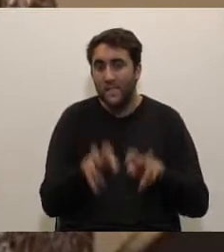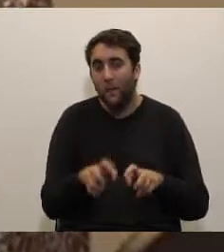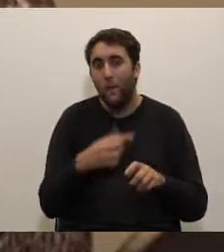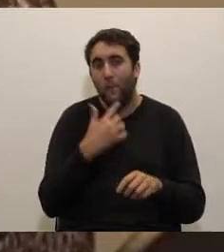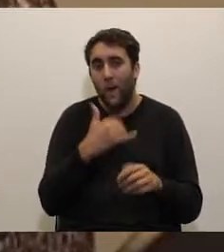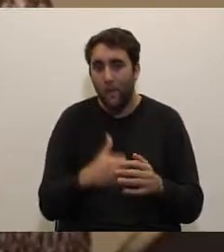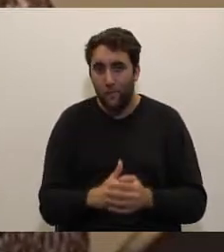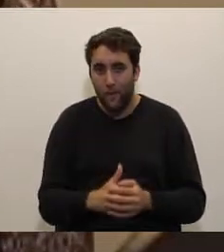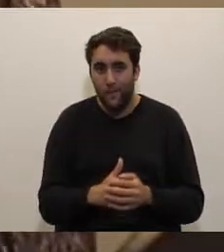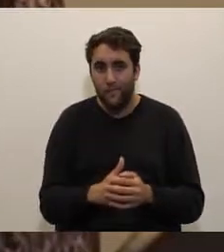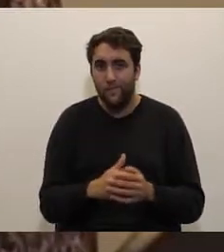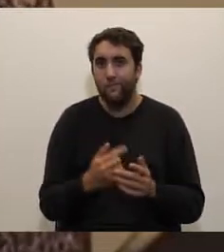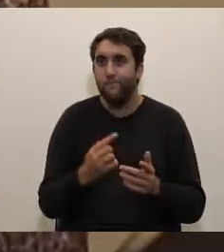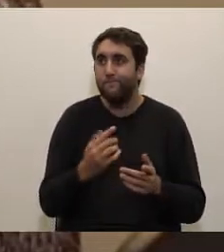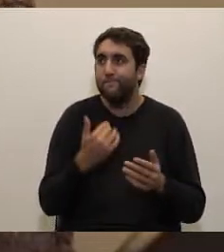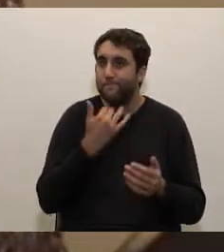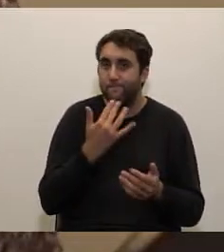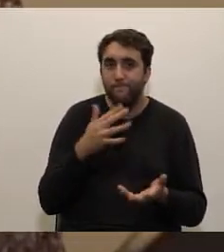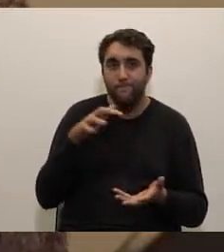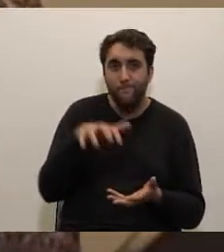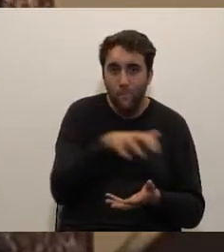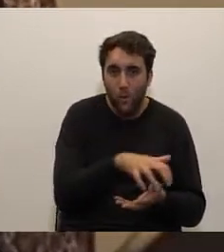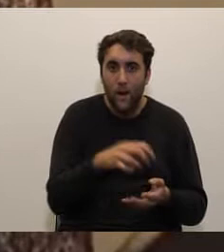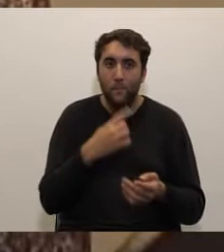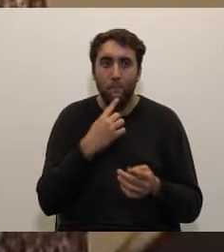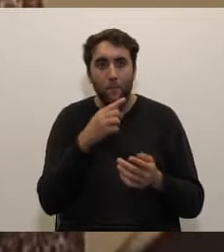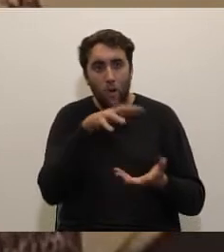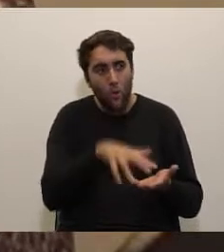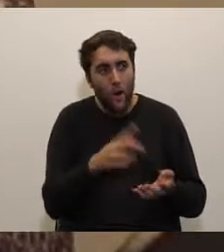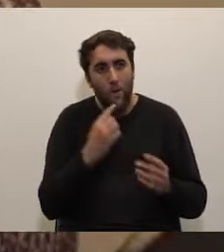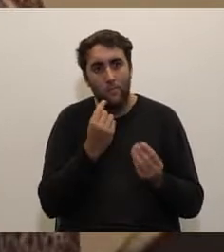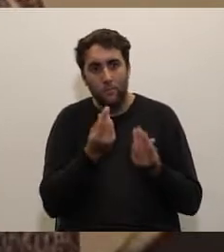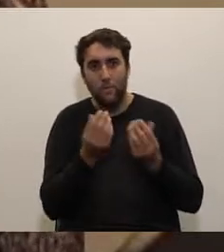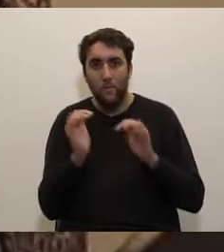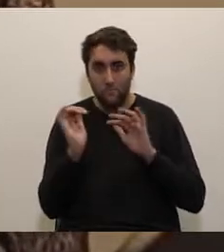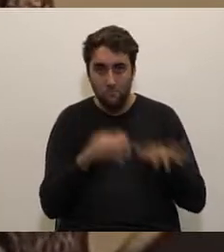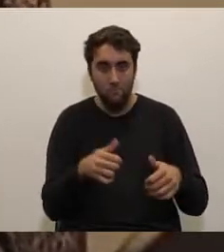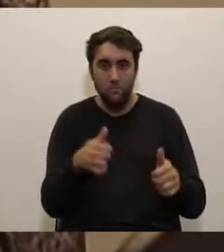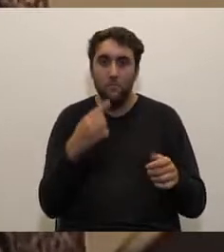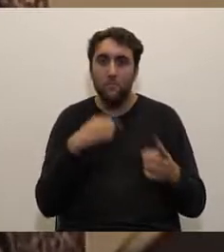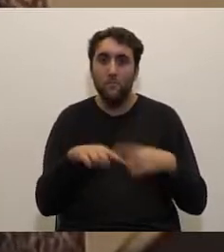por ejemplo, coberturas de acontecimientos, de